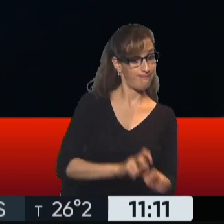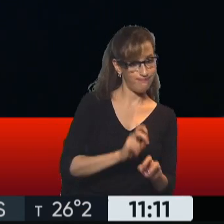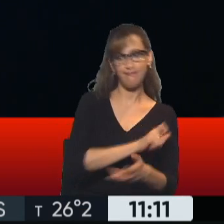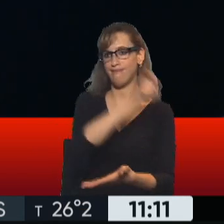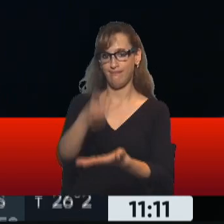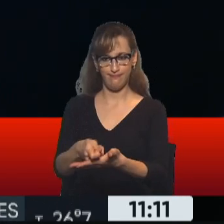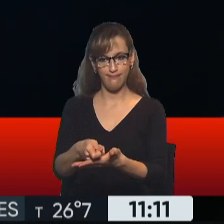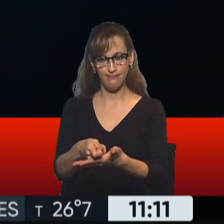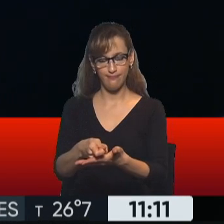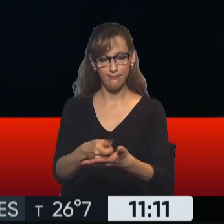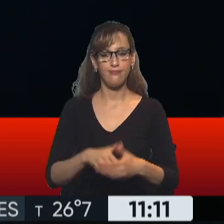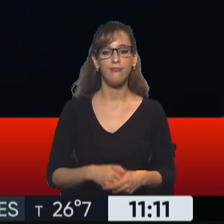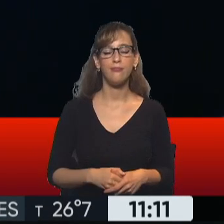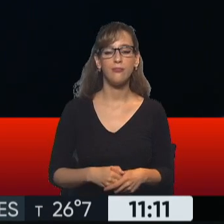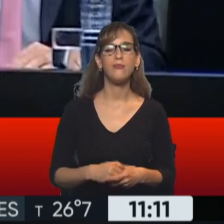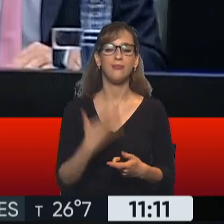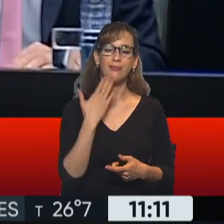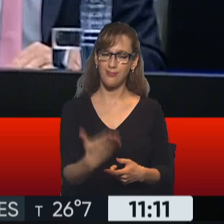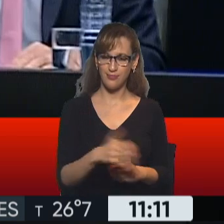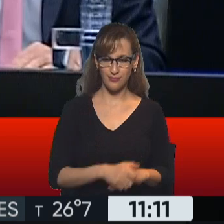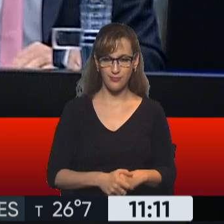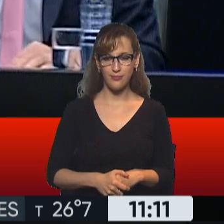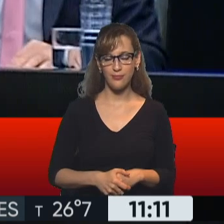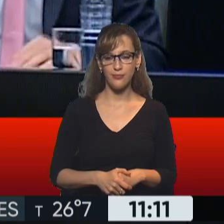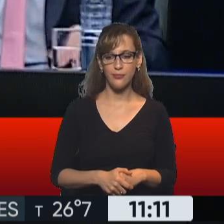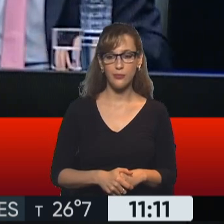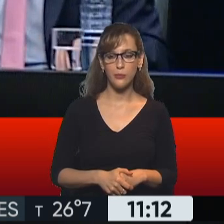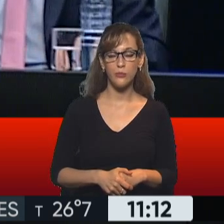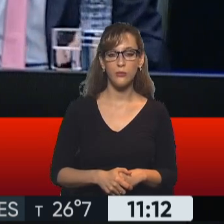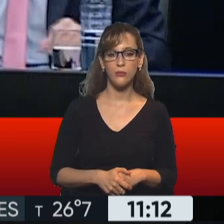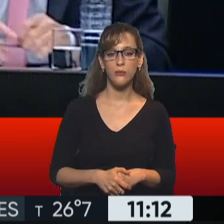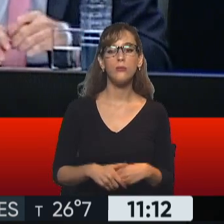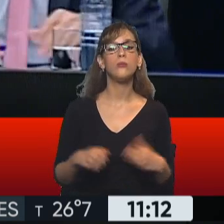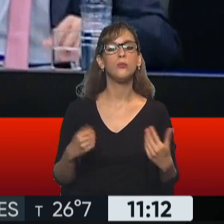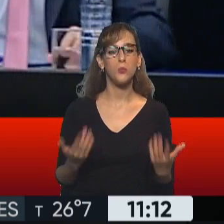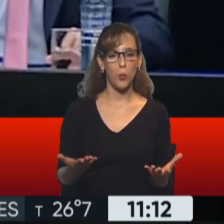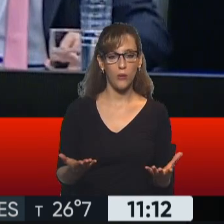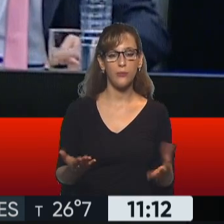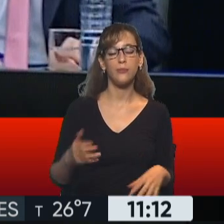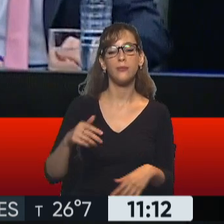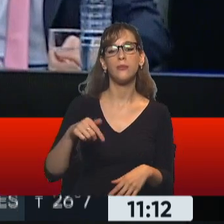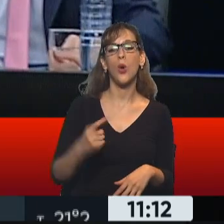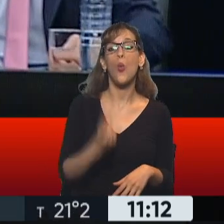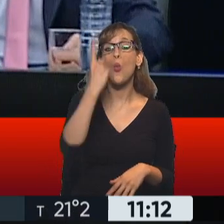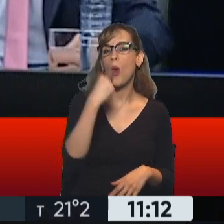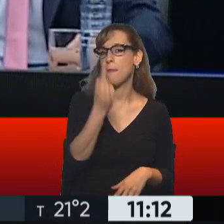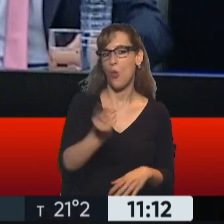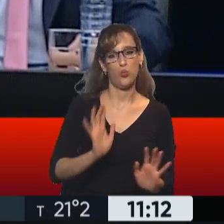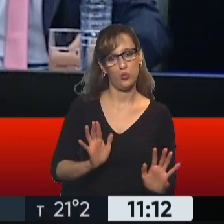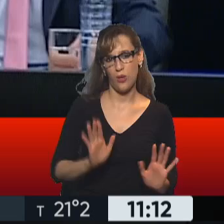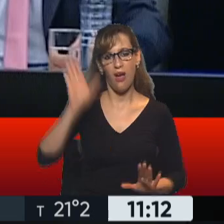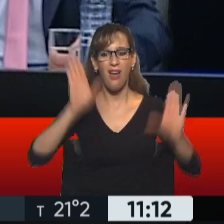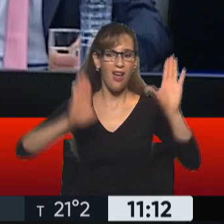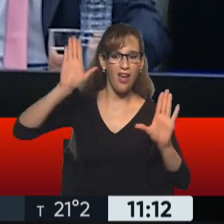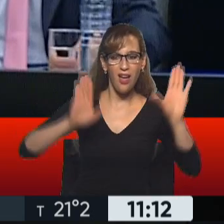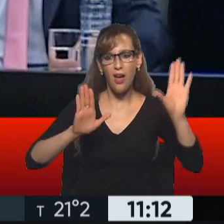acreedor, ¿sí? Organismo por organismo. Gracias. Bueno, vamos a tratar de hacer una consulta,